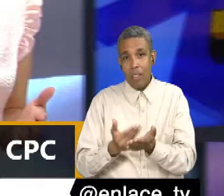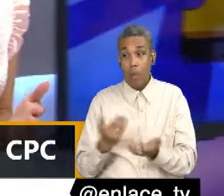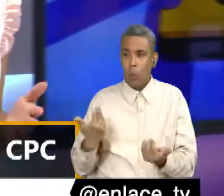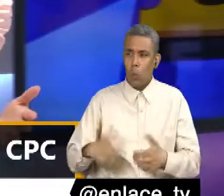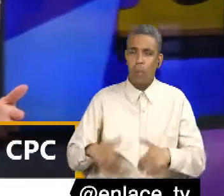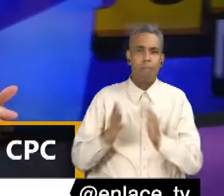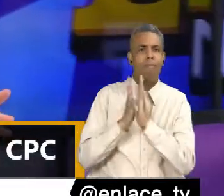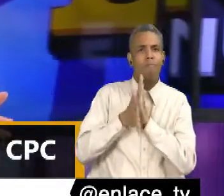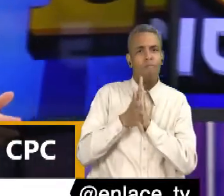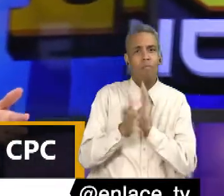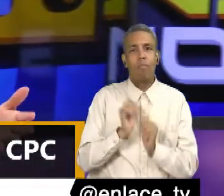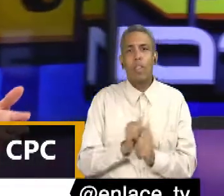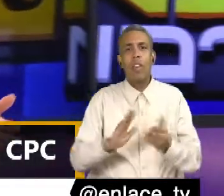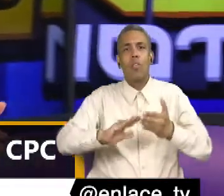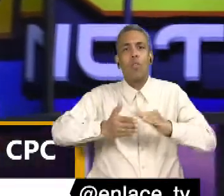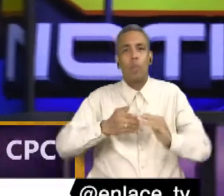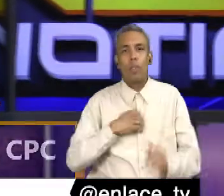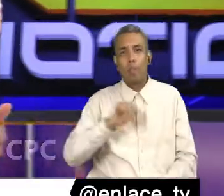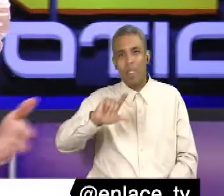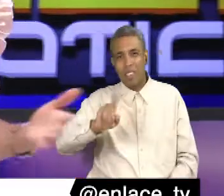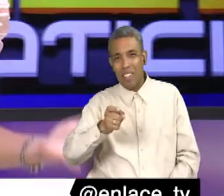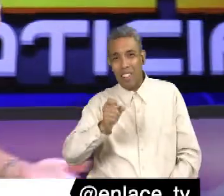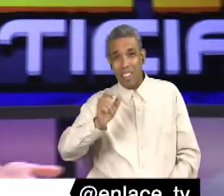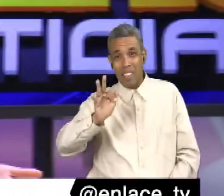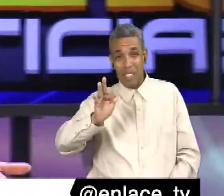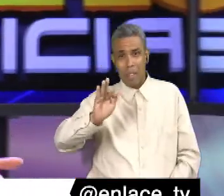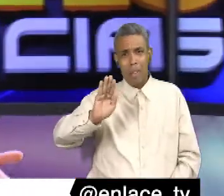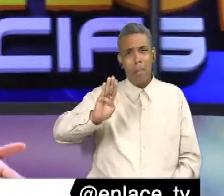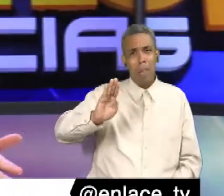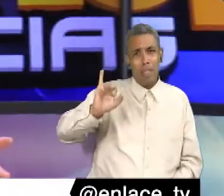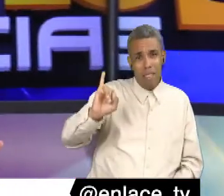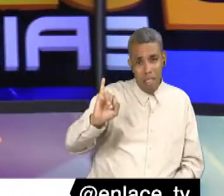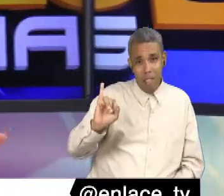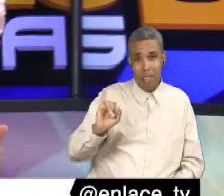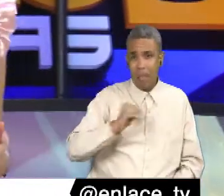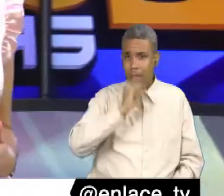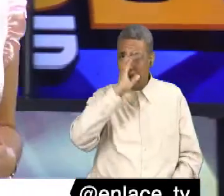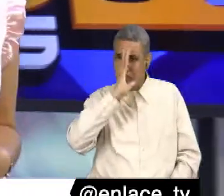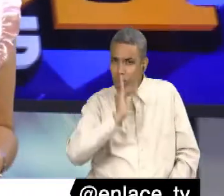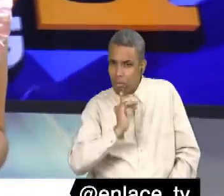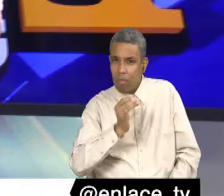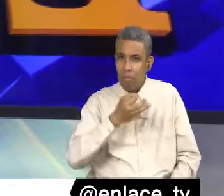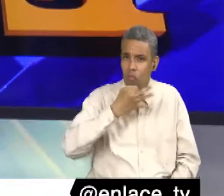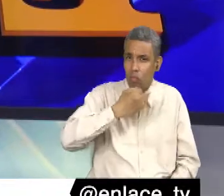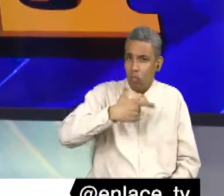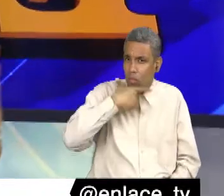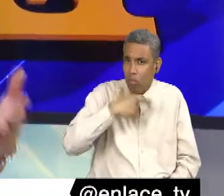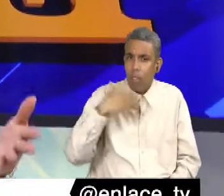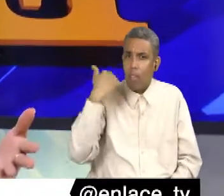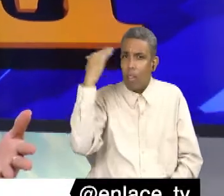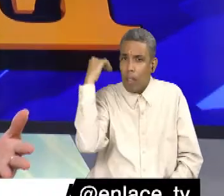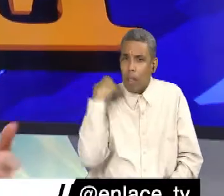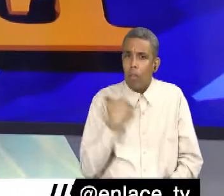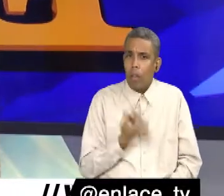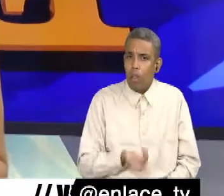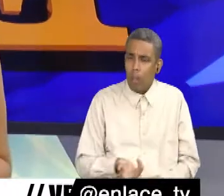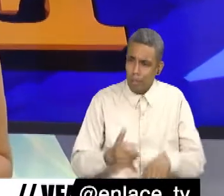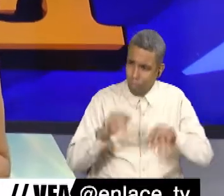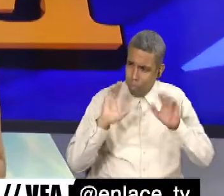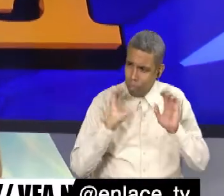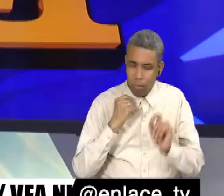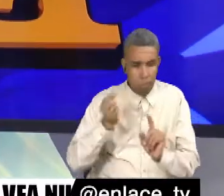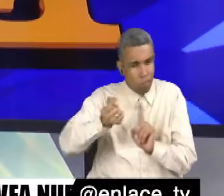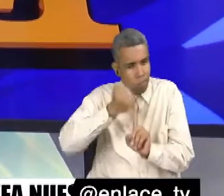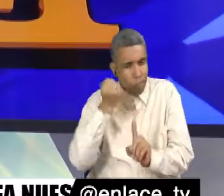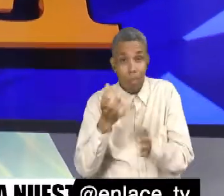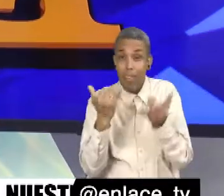importante para la población LGTBI de Barranca Bermeja, que hace tanto tiempo estaba esperando ser escuchada, que por supuesto tuvo su respuesta por parte de la